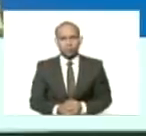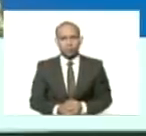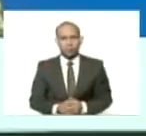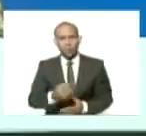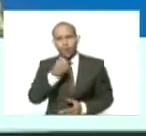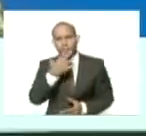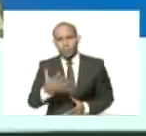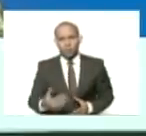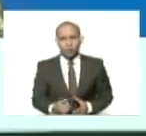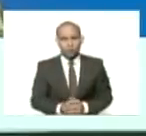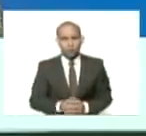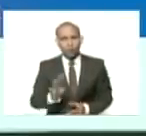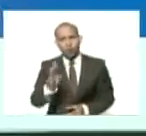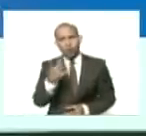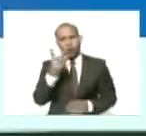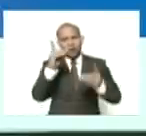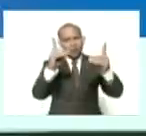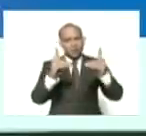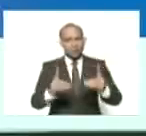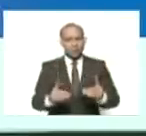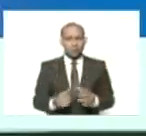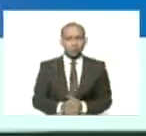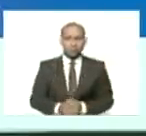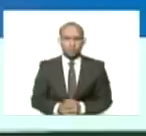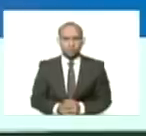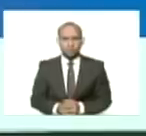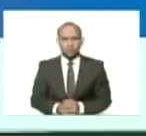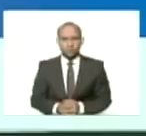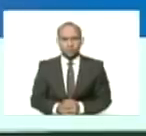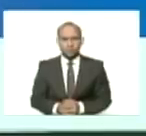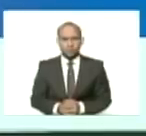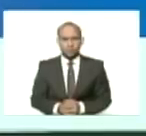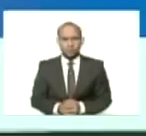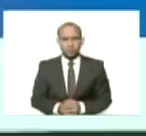Bueno, cuarta decisión.